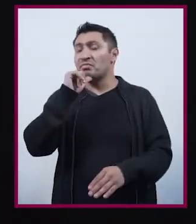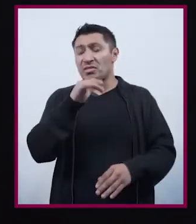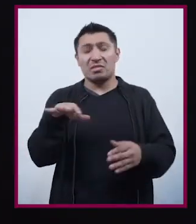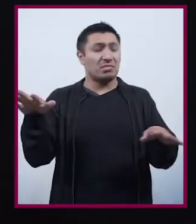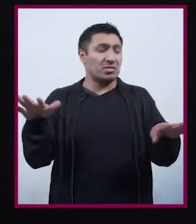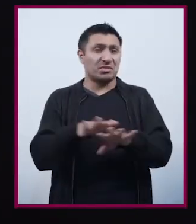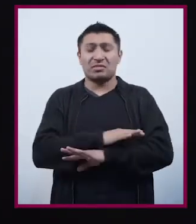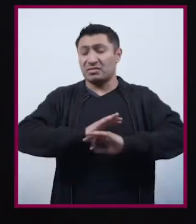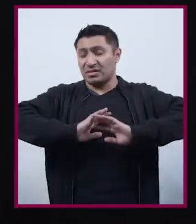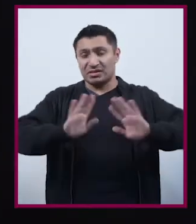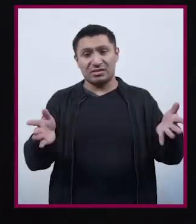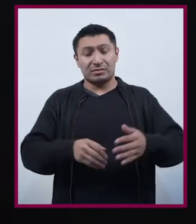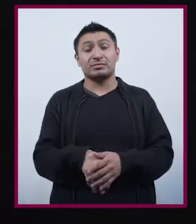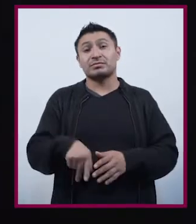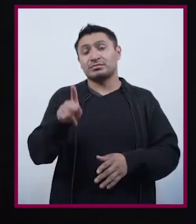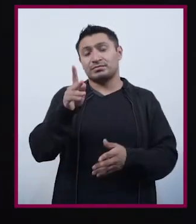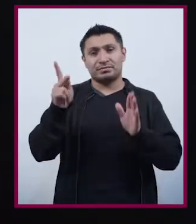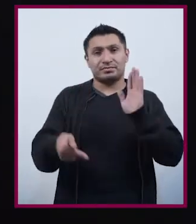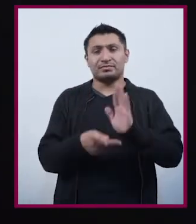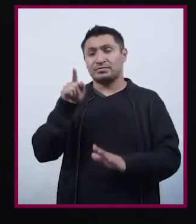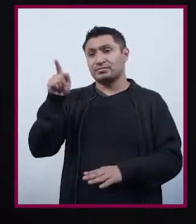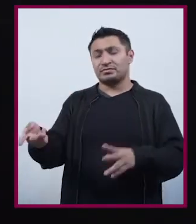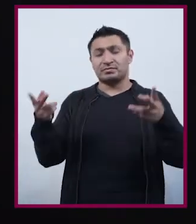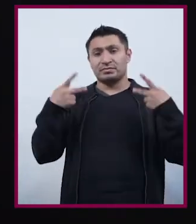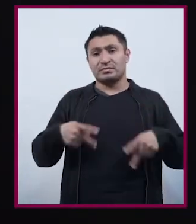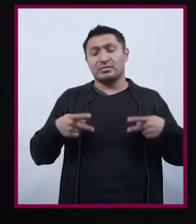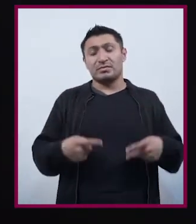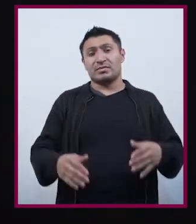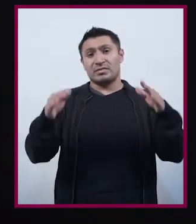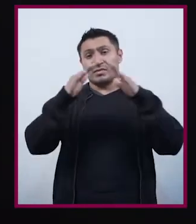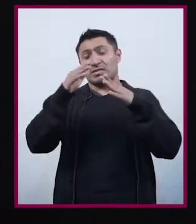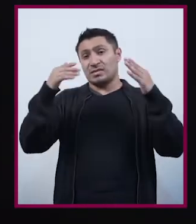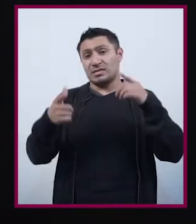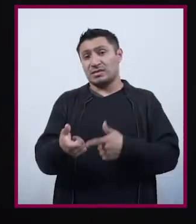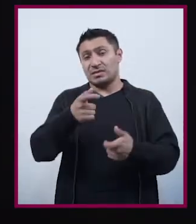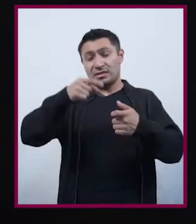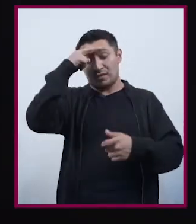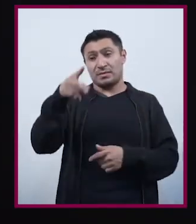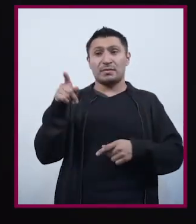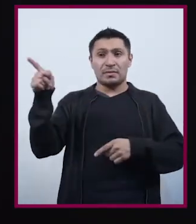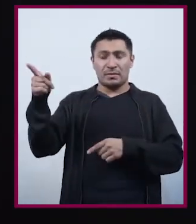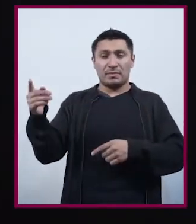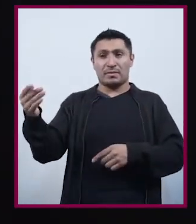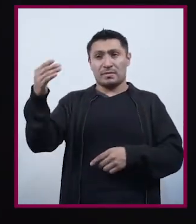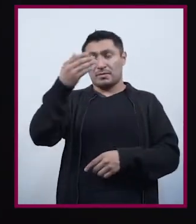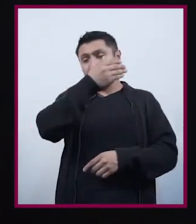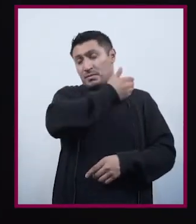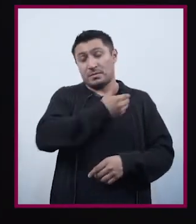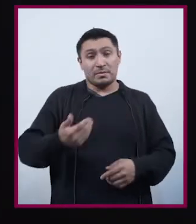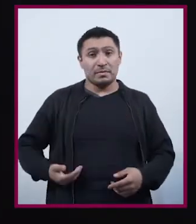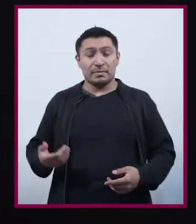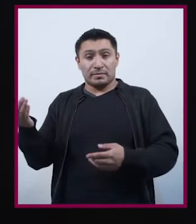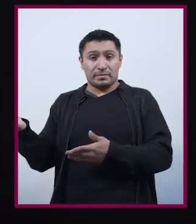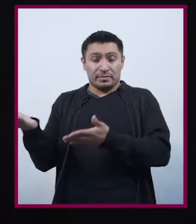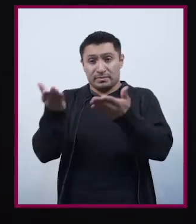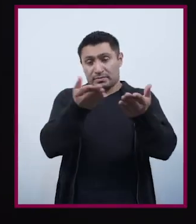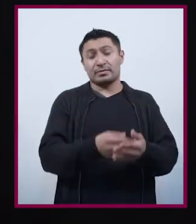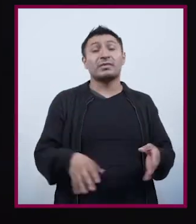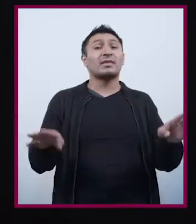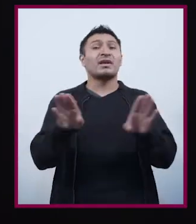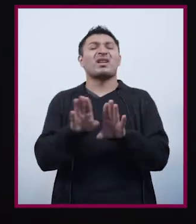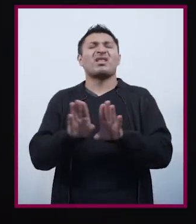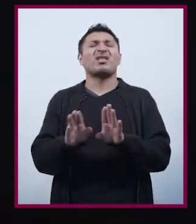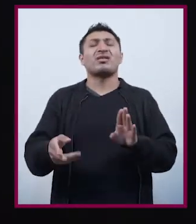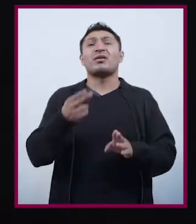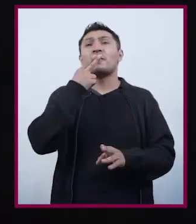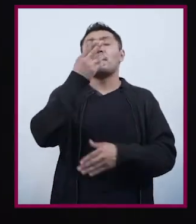monetaria. Pero volvamos a nuestro invitado, expertazo de la Casa de Moneda de México, que él mismo preside. ¿Cómo